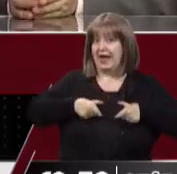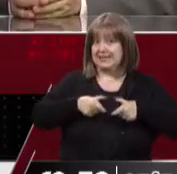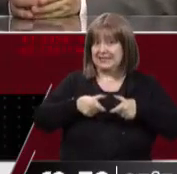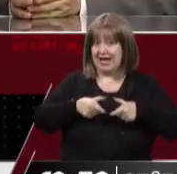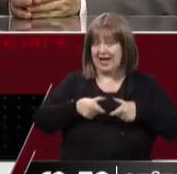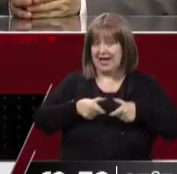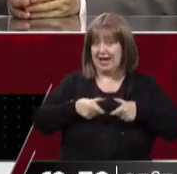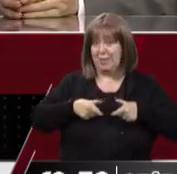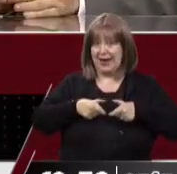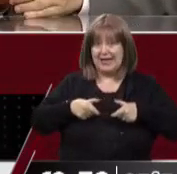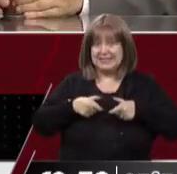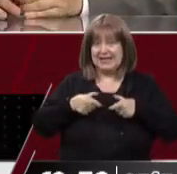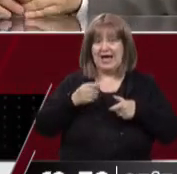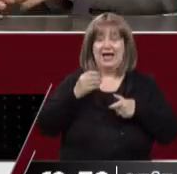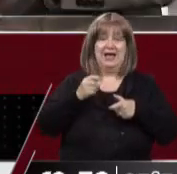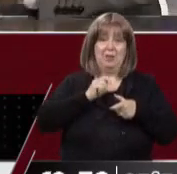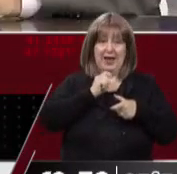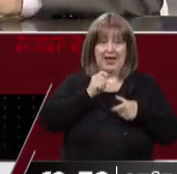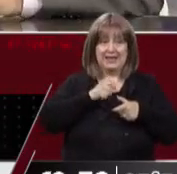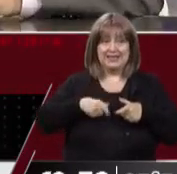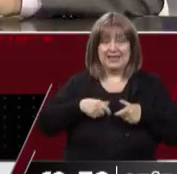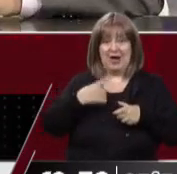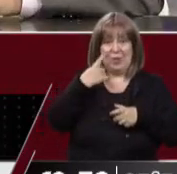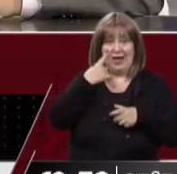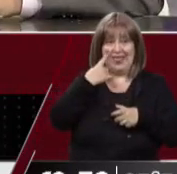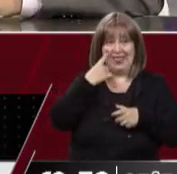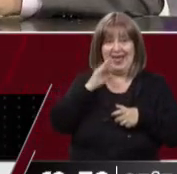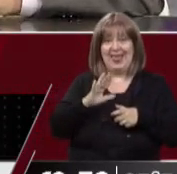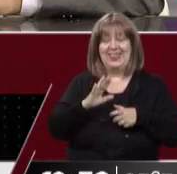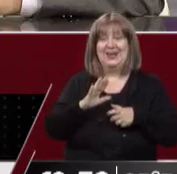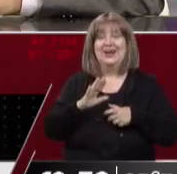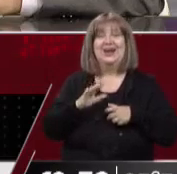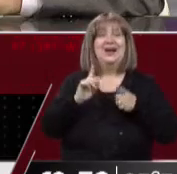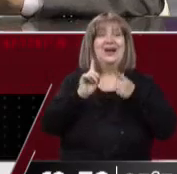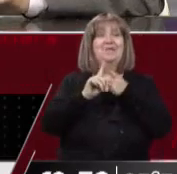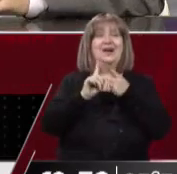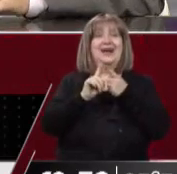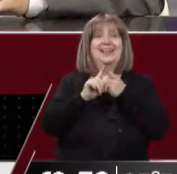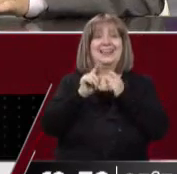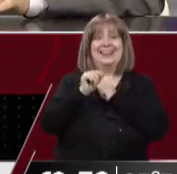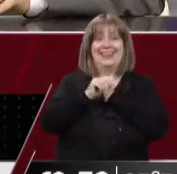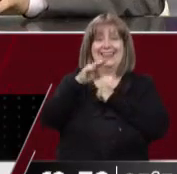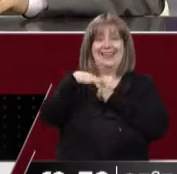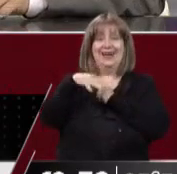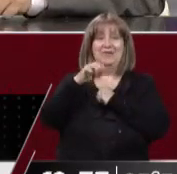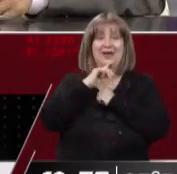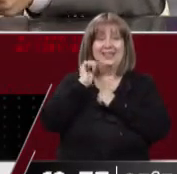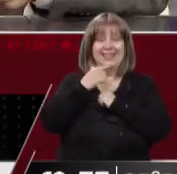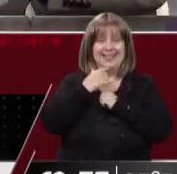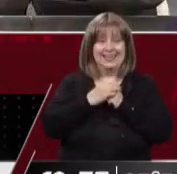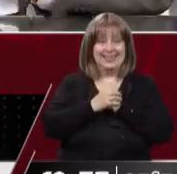que una entrada, porque claro, vas avanzando casillero. Guarda, te vamos a poner en contacto con Matías, mira, una de esas se cumple ahí la